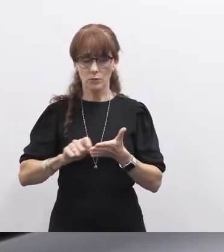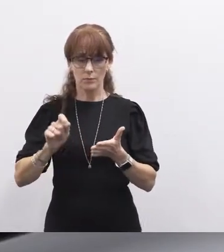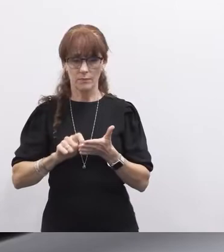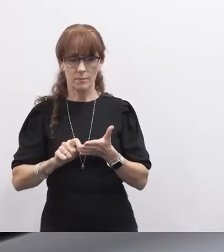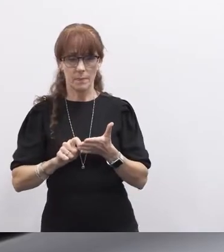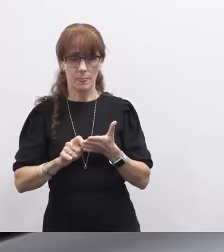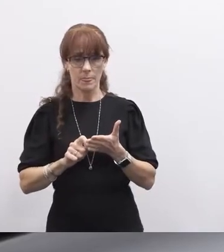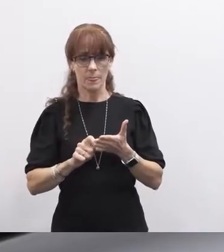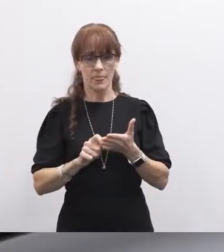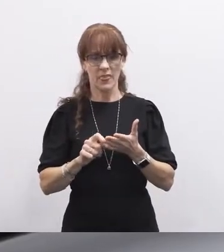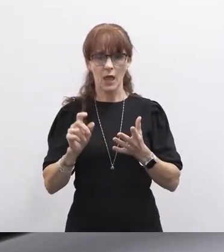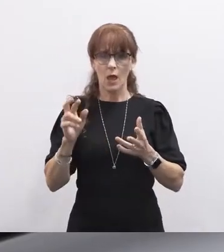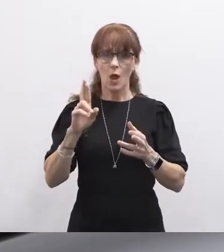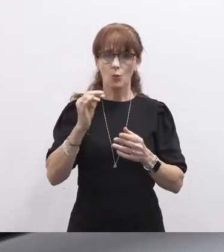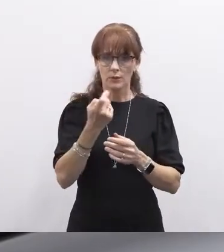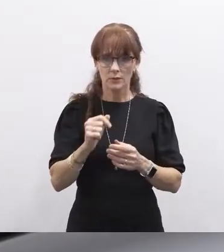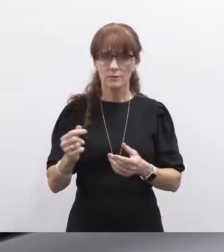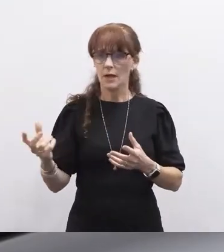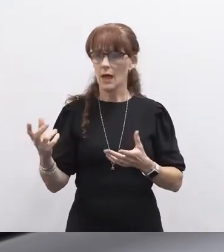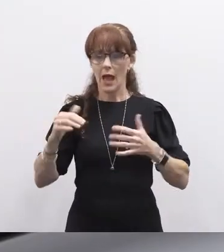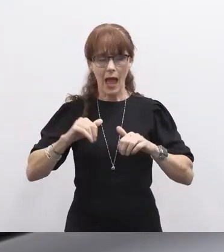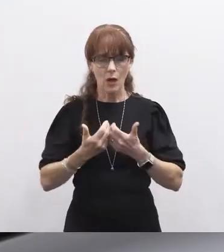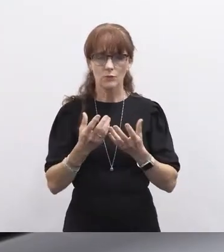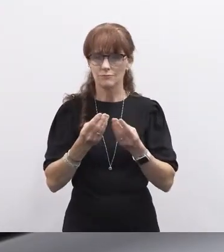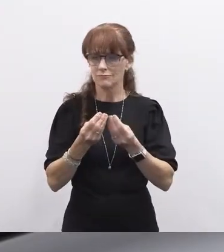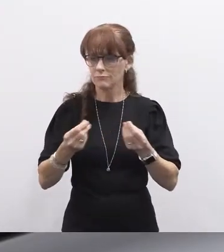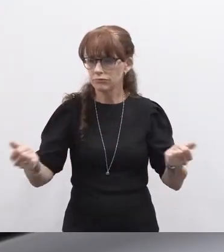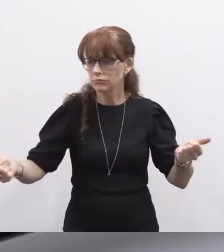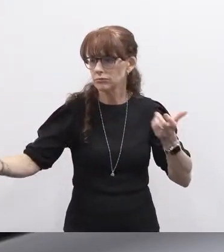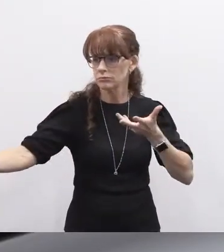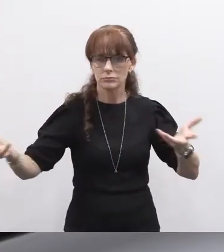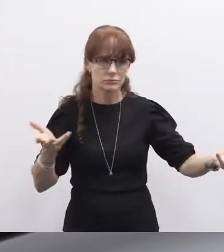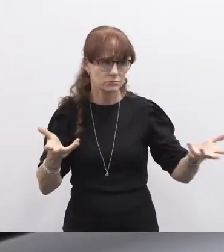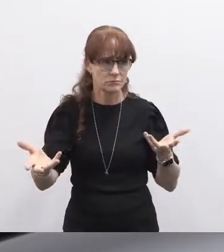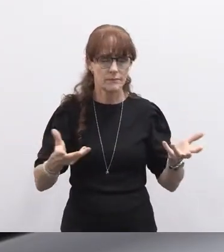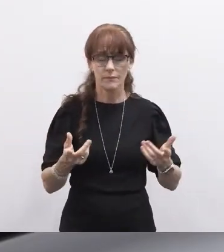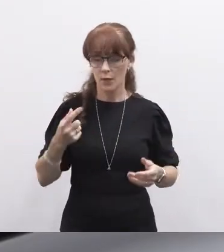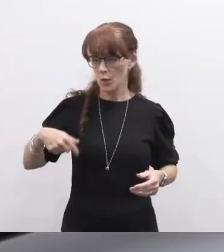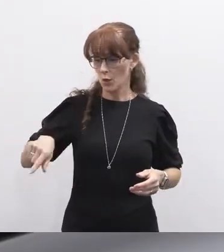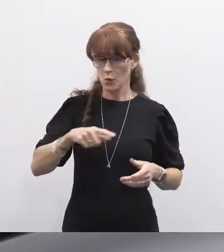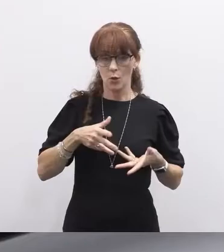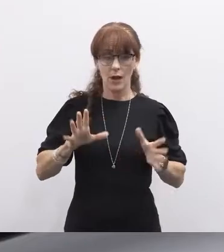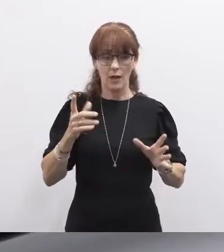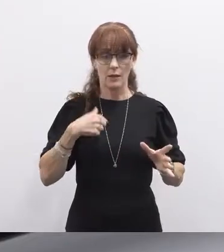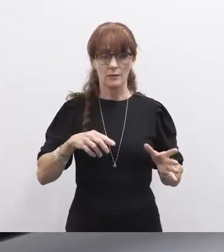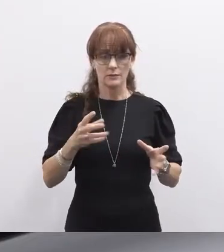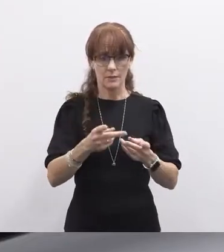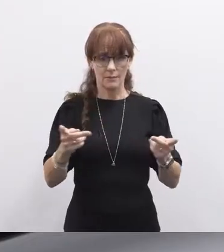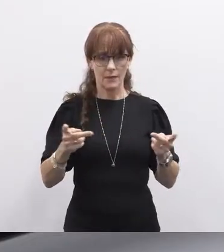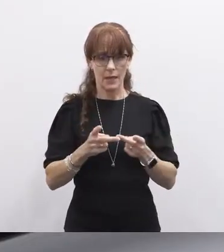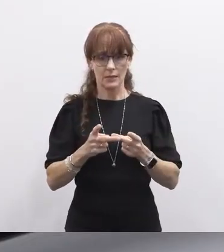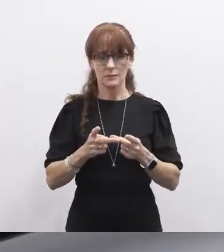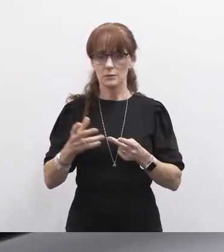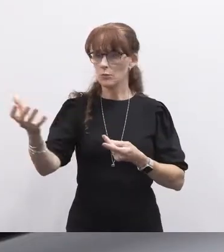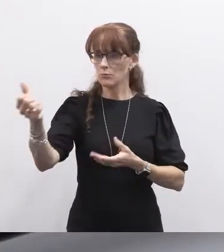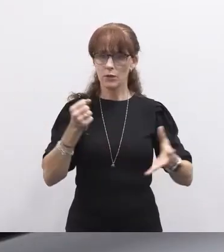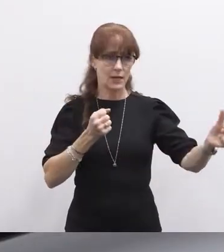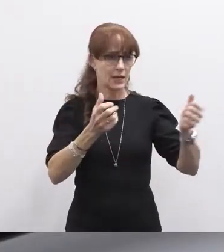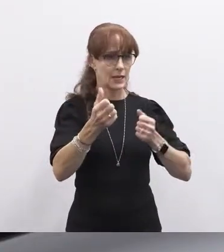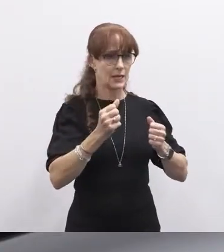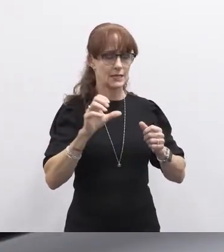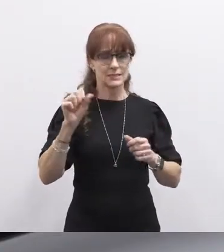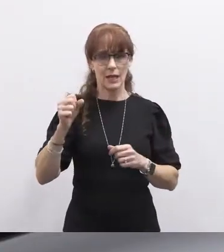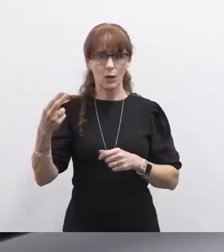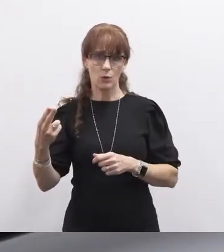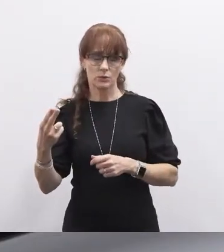College, hizo unas resoluciones de reconciliación. Usted nos ha dado la oportunidad de traer